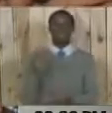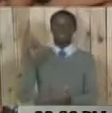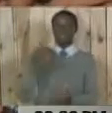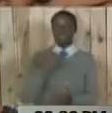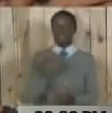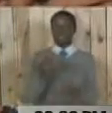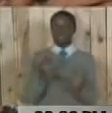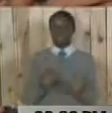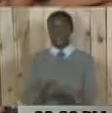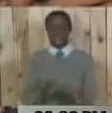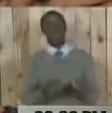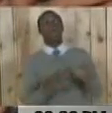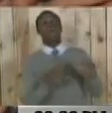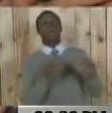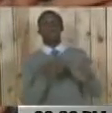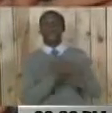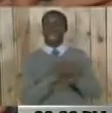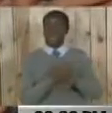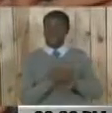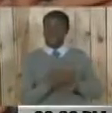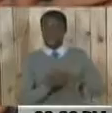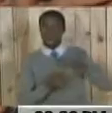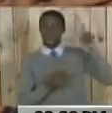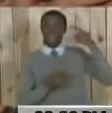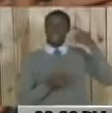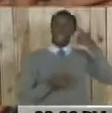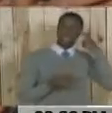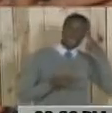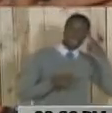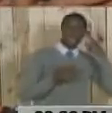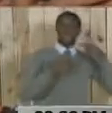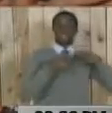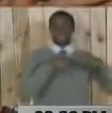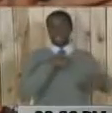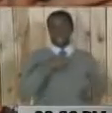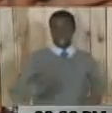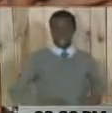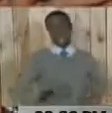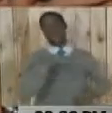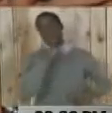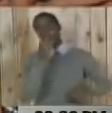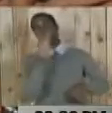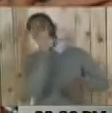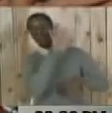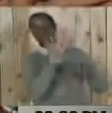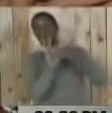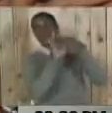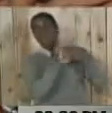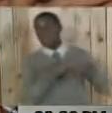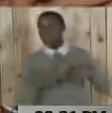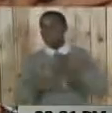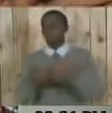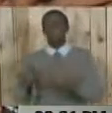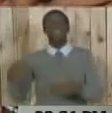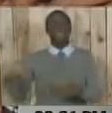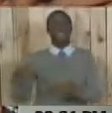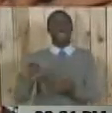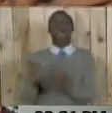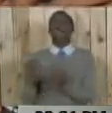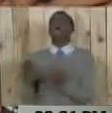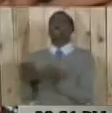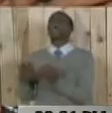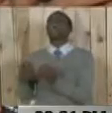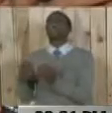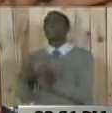gobierno chino y con nuestras instituciones nuevos proyectos. Ojalá que el día de mañana nuestros estudiantes de esas carreras que son